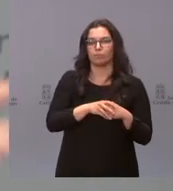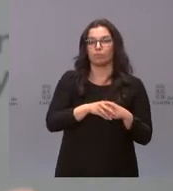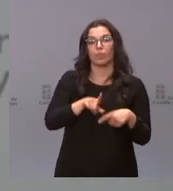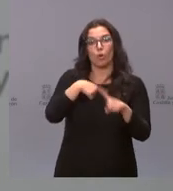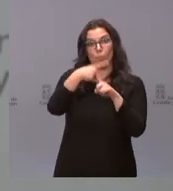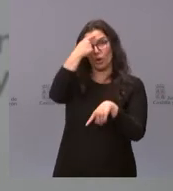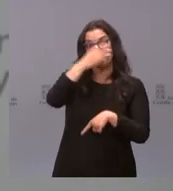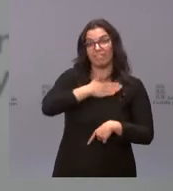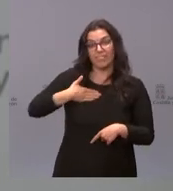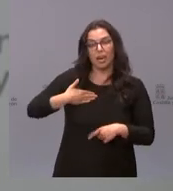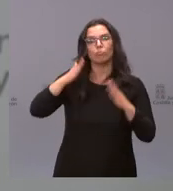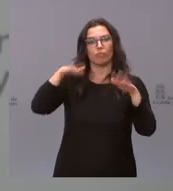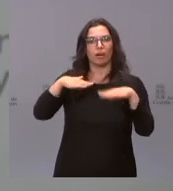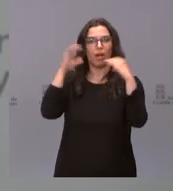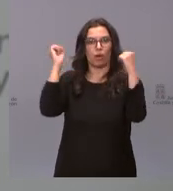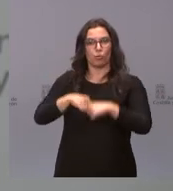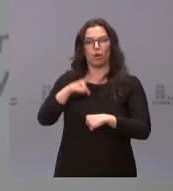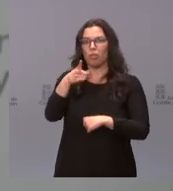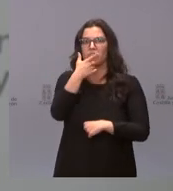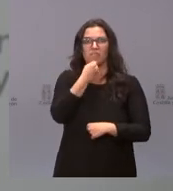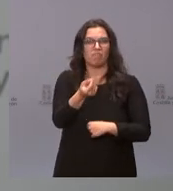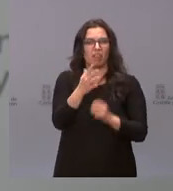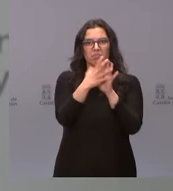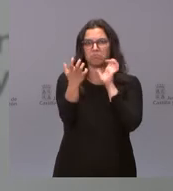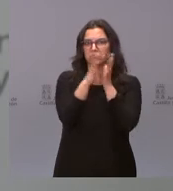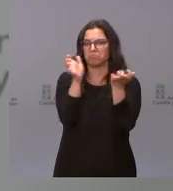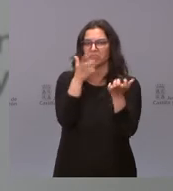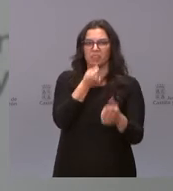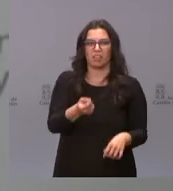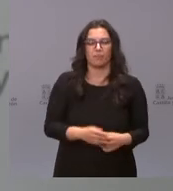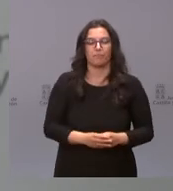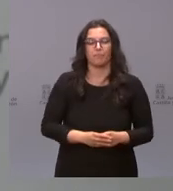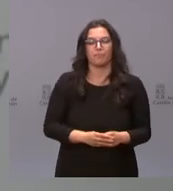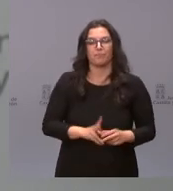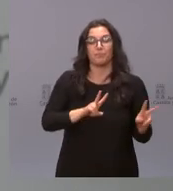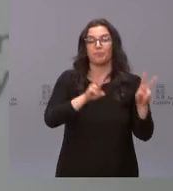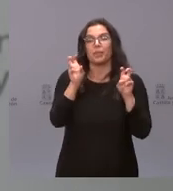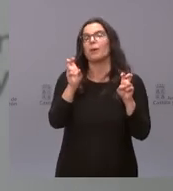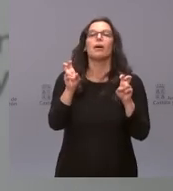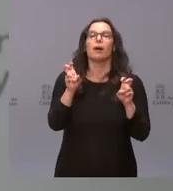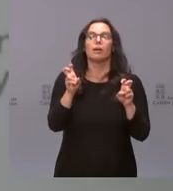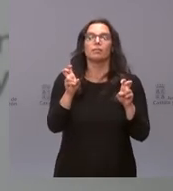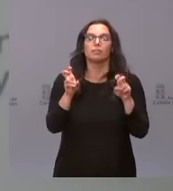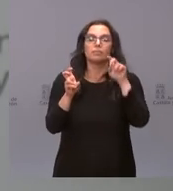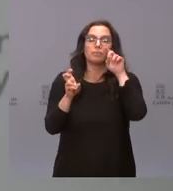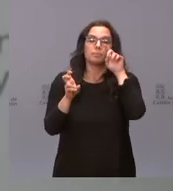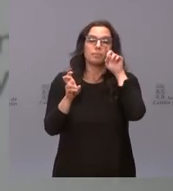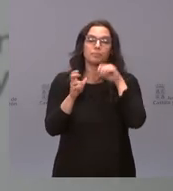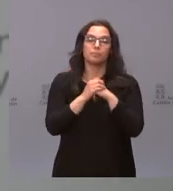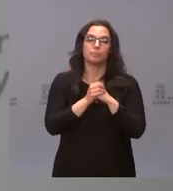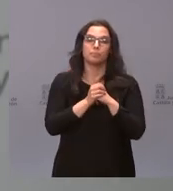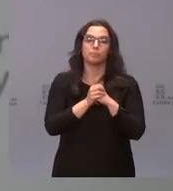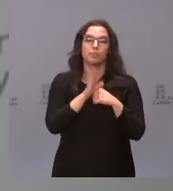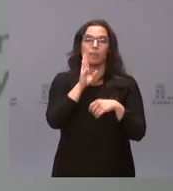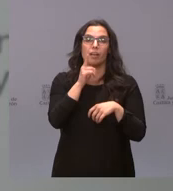ávila y llegamos a un acuerdo y fue fácil entenderse respecto de lo que